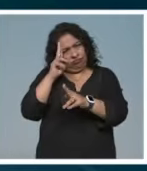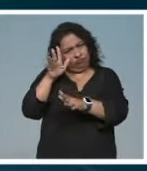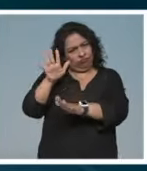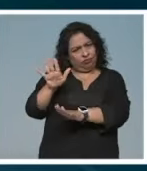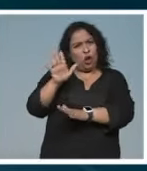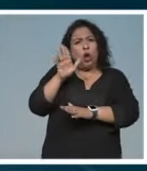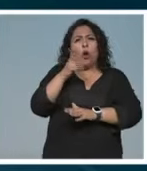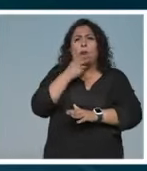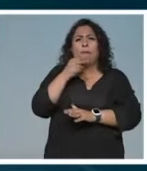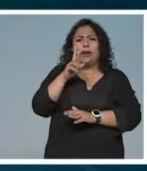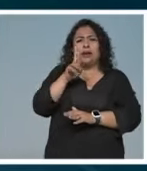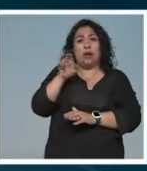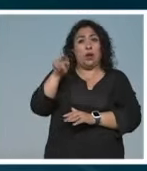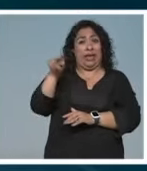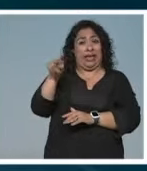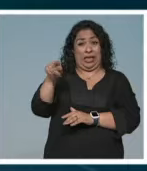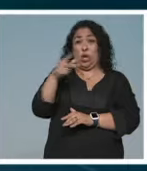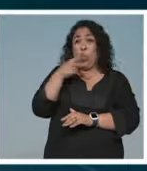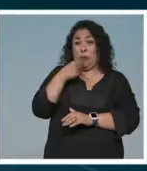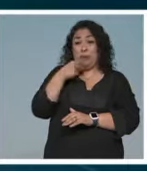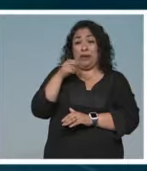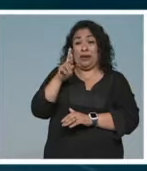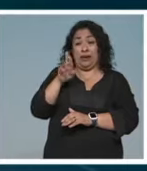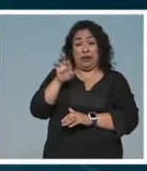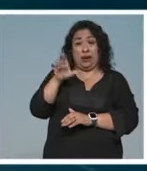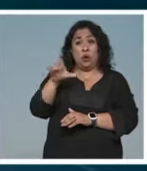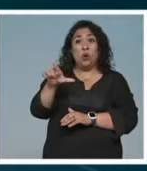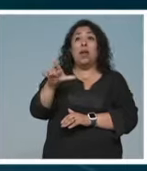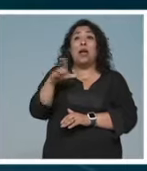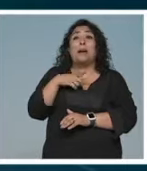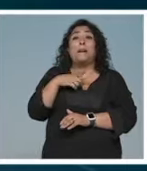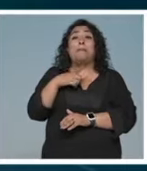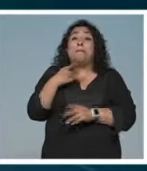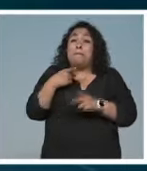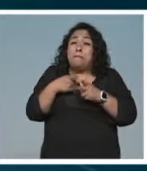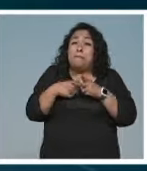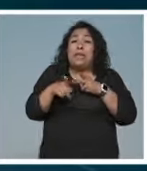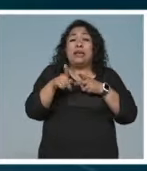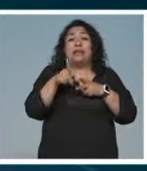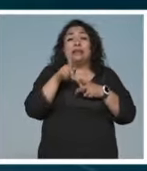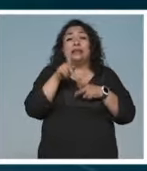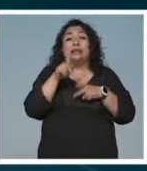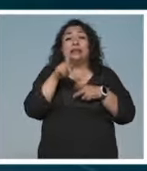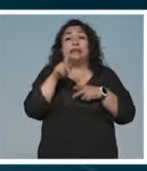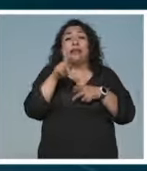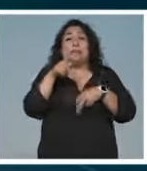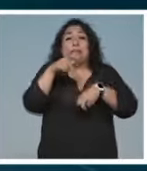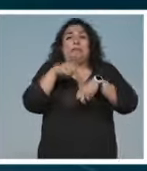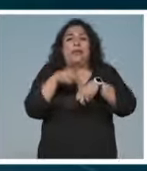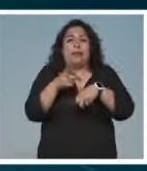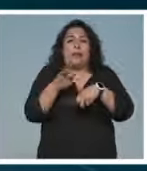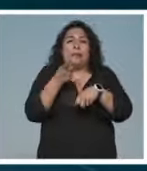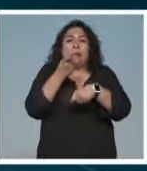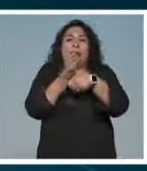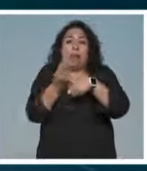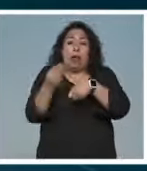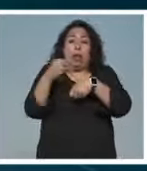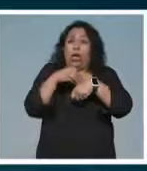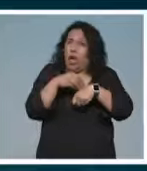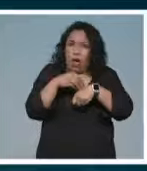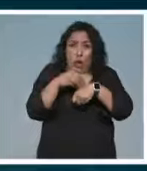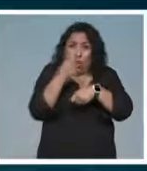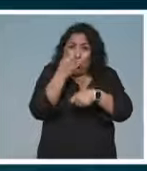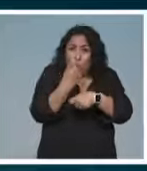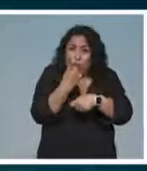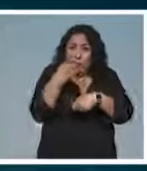Raúl, porque él, Raúl Padilla, no solamente puso la primera piedra de la FIL, y no la primera piedra, construyó ese